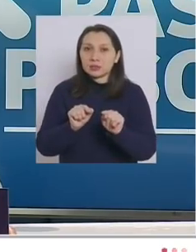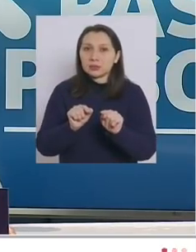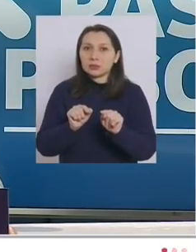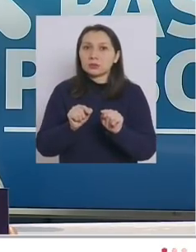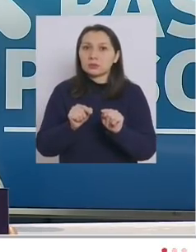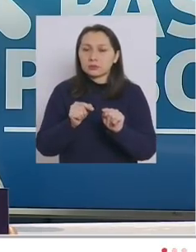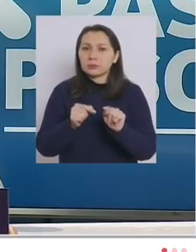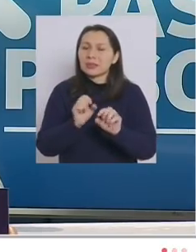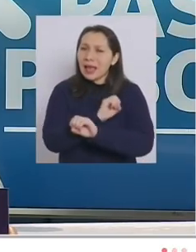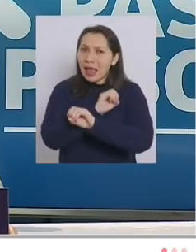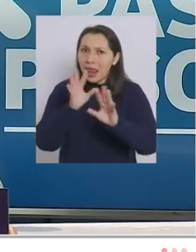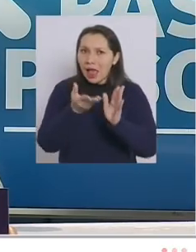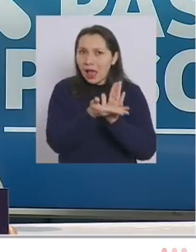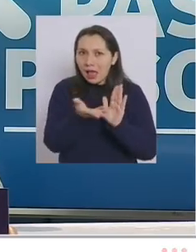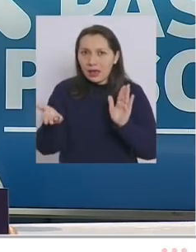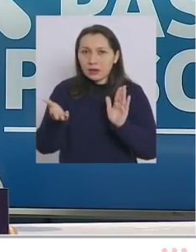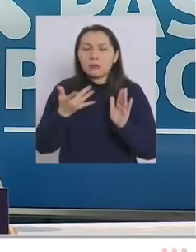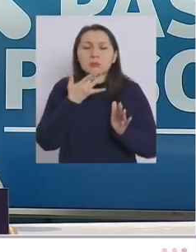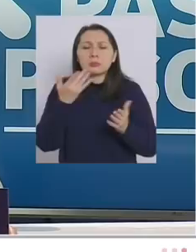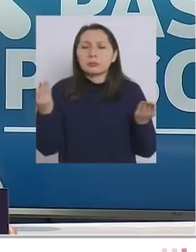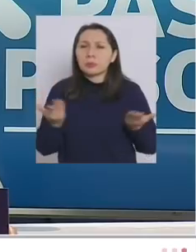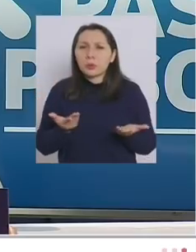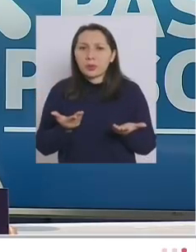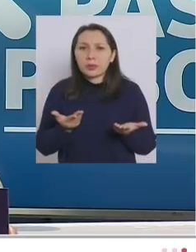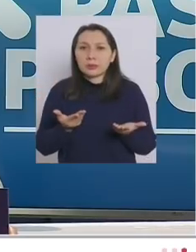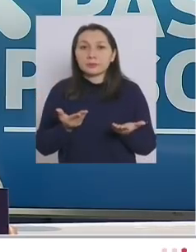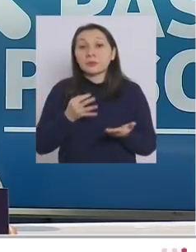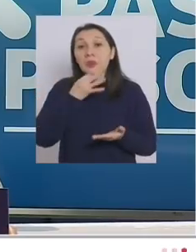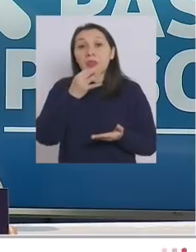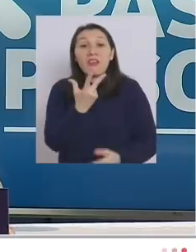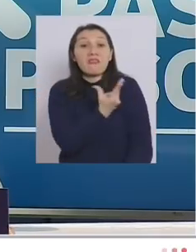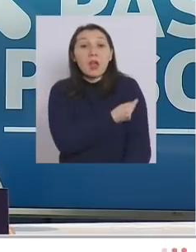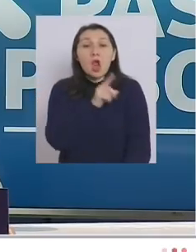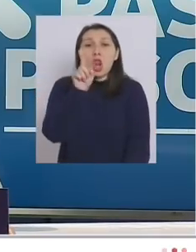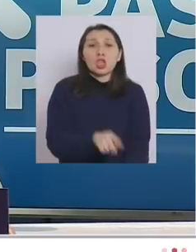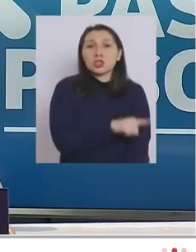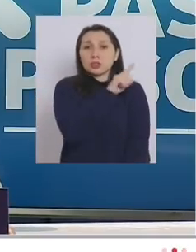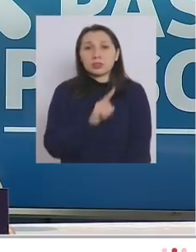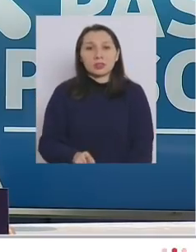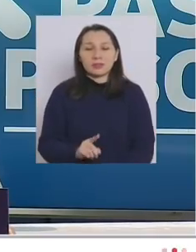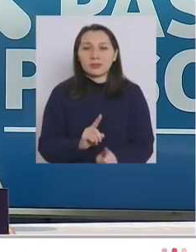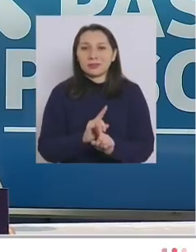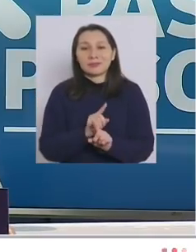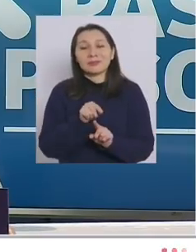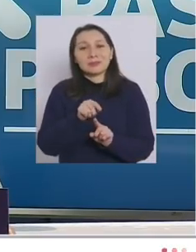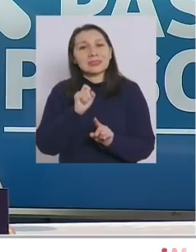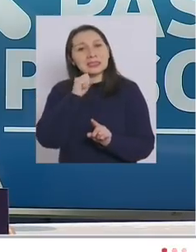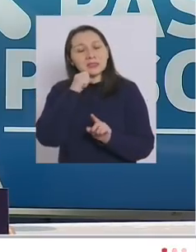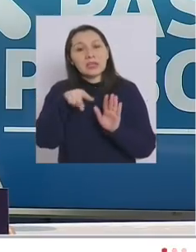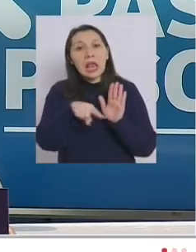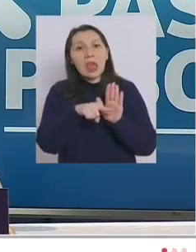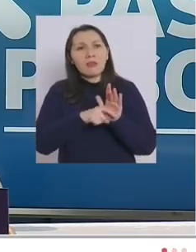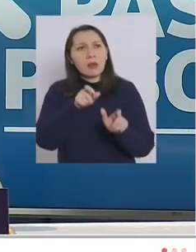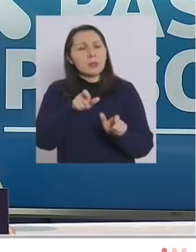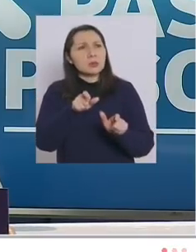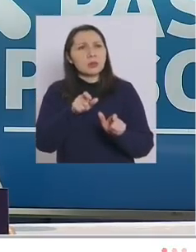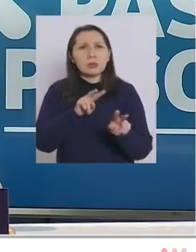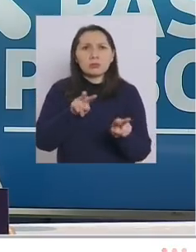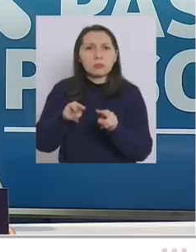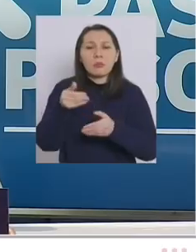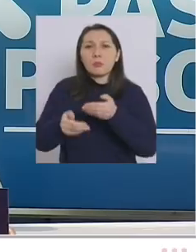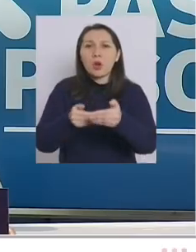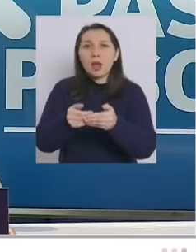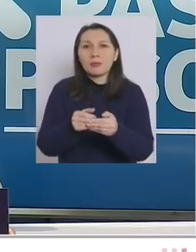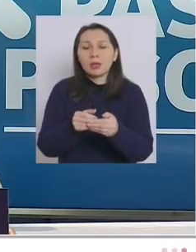quedar meridianamente claro, porque decir que la vacuna no funcionó tiene un efecto negativo en el avance del